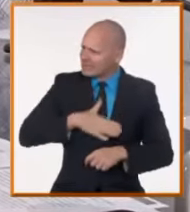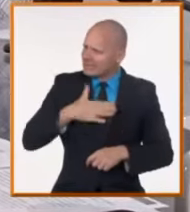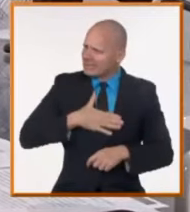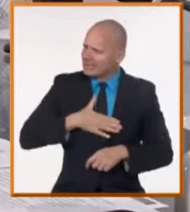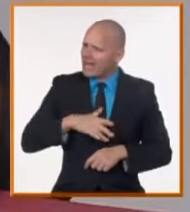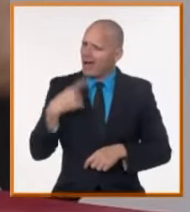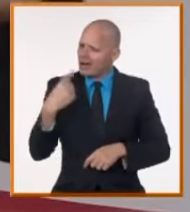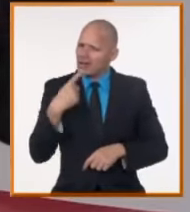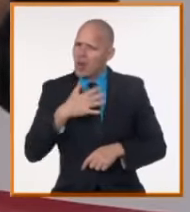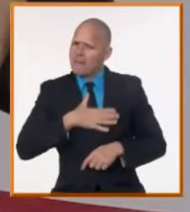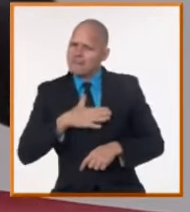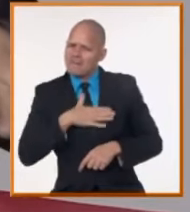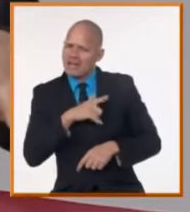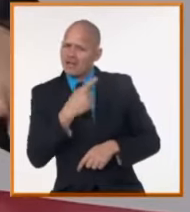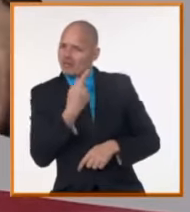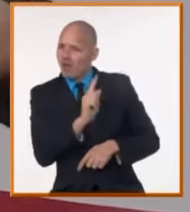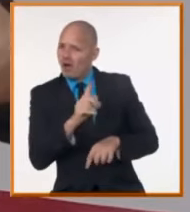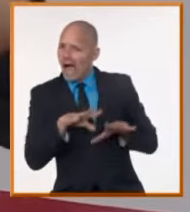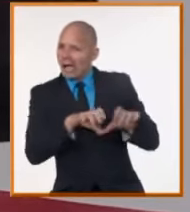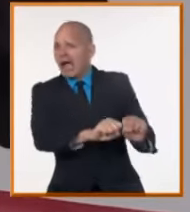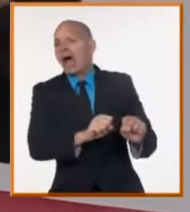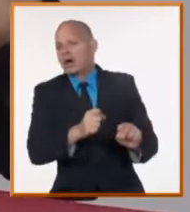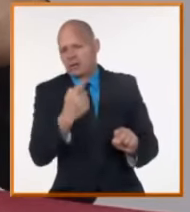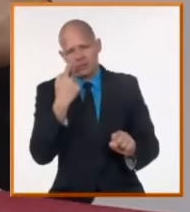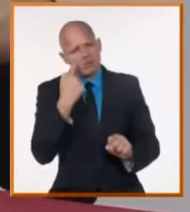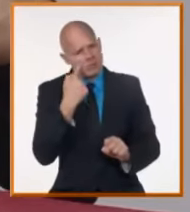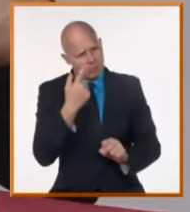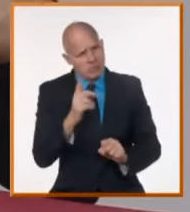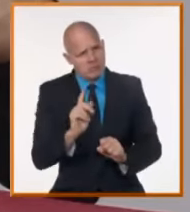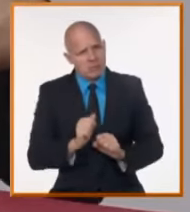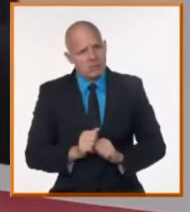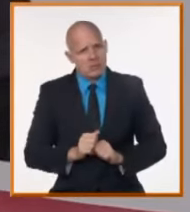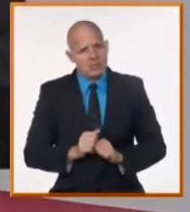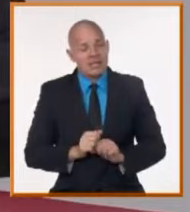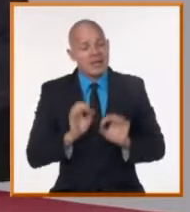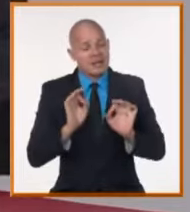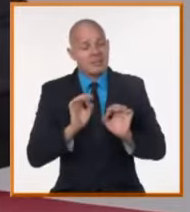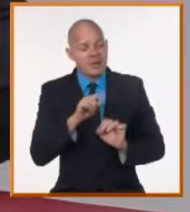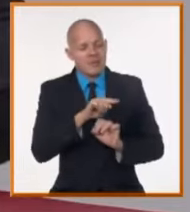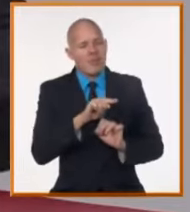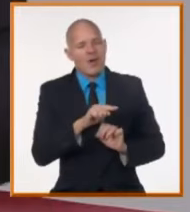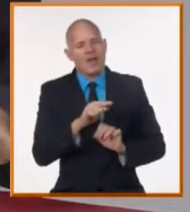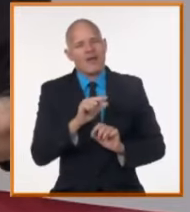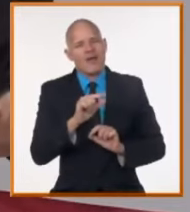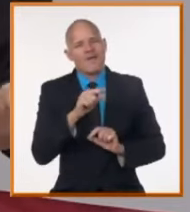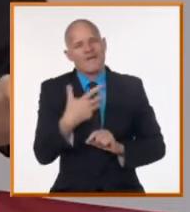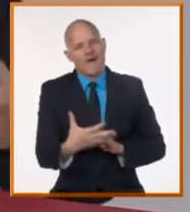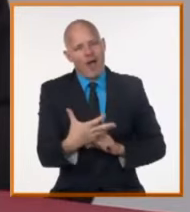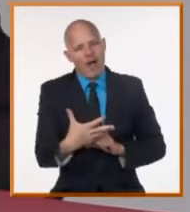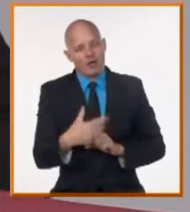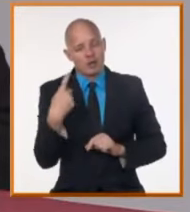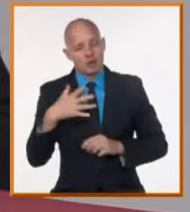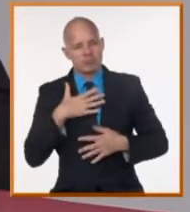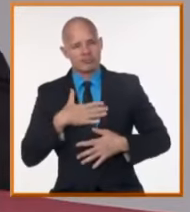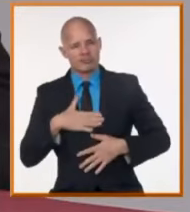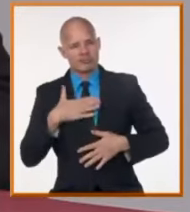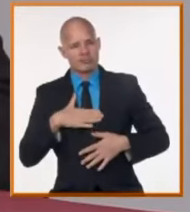en un momento determinado y, por supuesto, gravitarán hacia Estados Unidos. Nosotros ahora es preservar la calma.